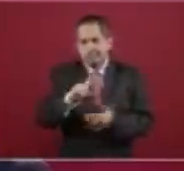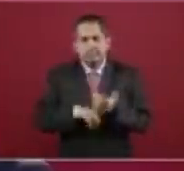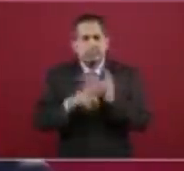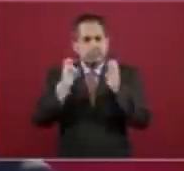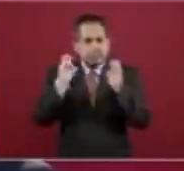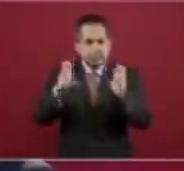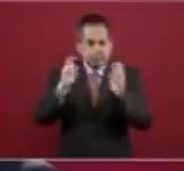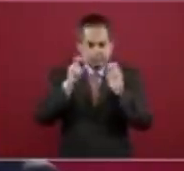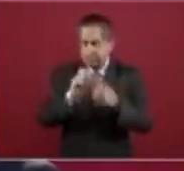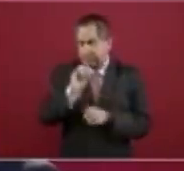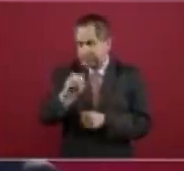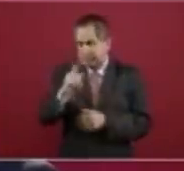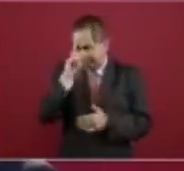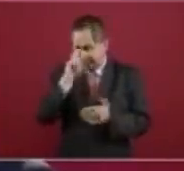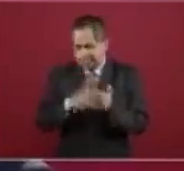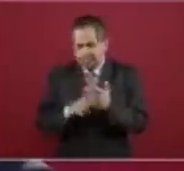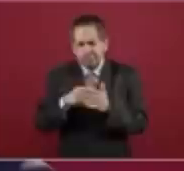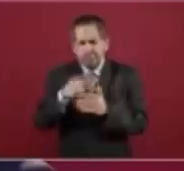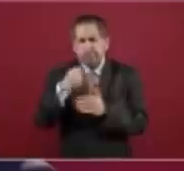sí. Creo que en